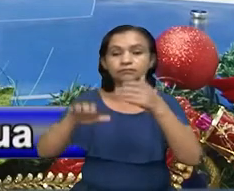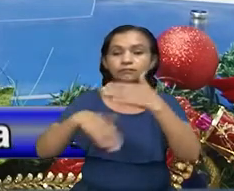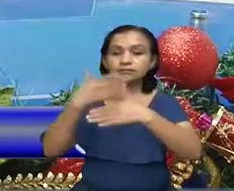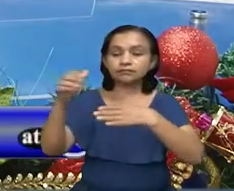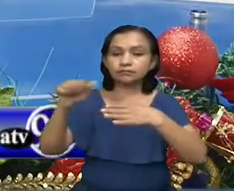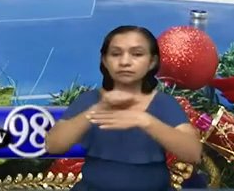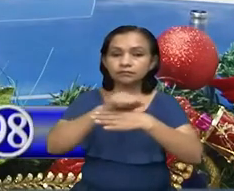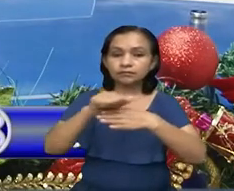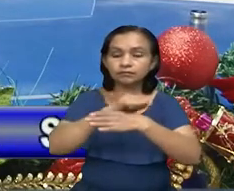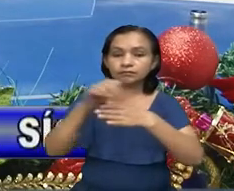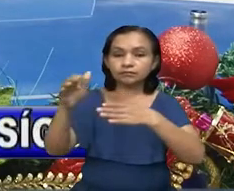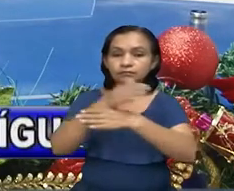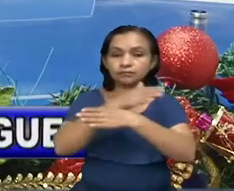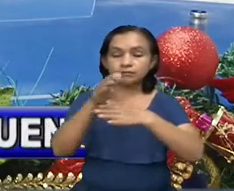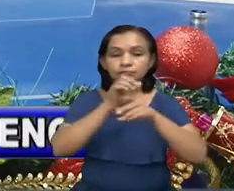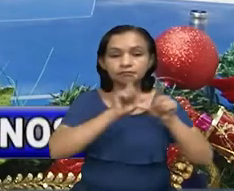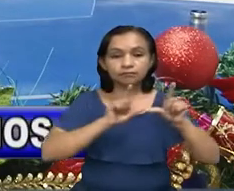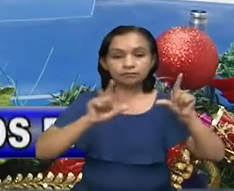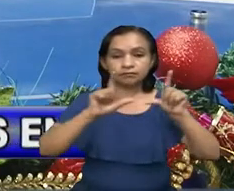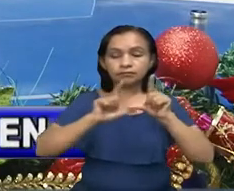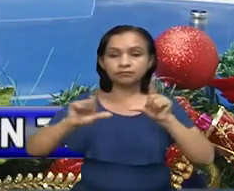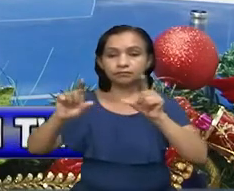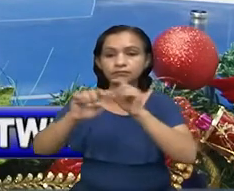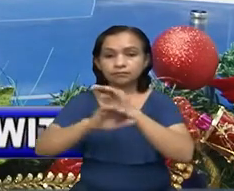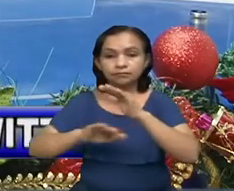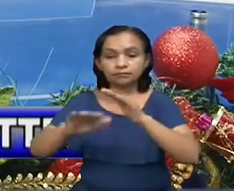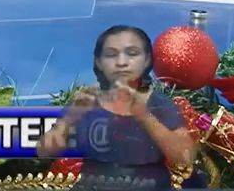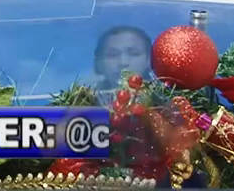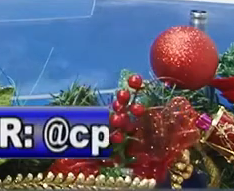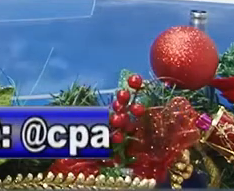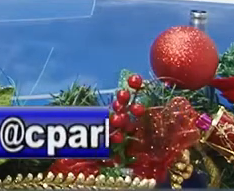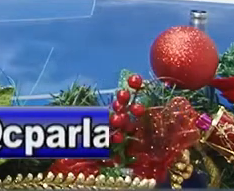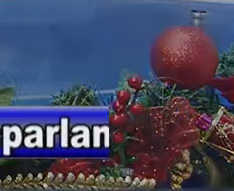práctica en los diferentes espacios donde socializan.